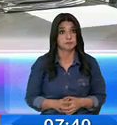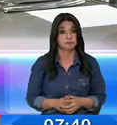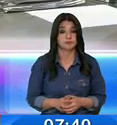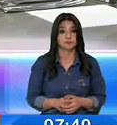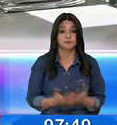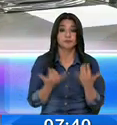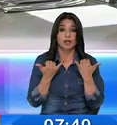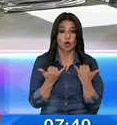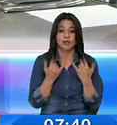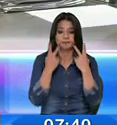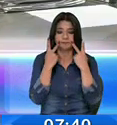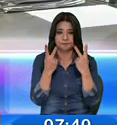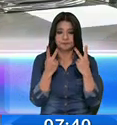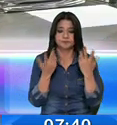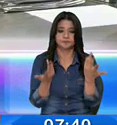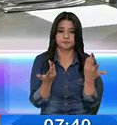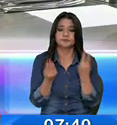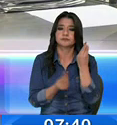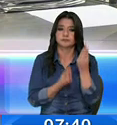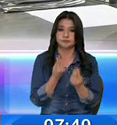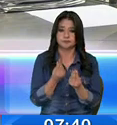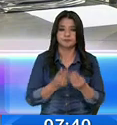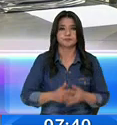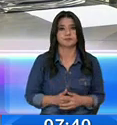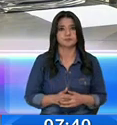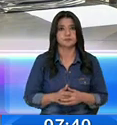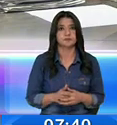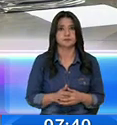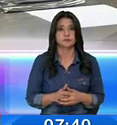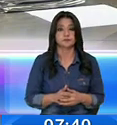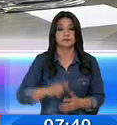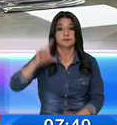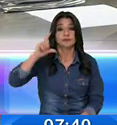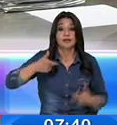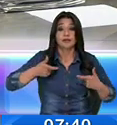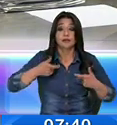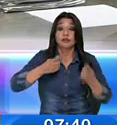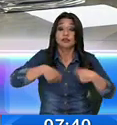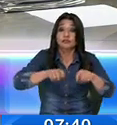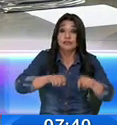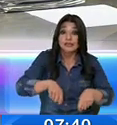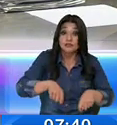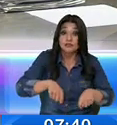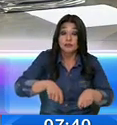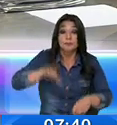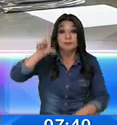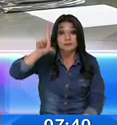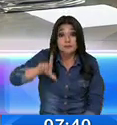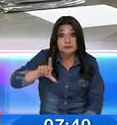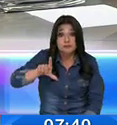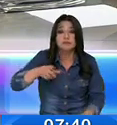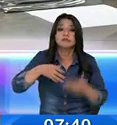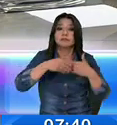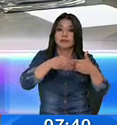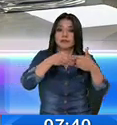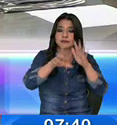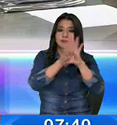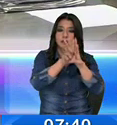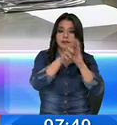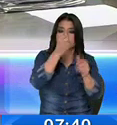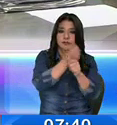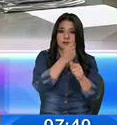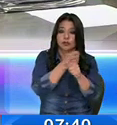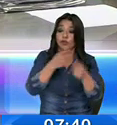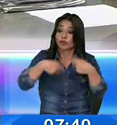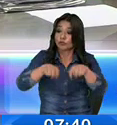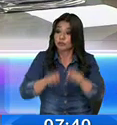nosotros miramos que para abaratar los costos de contratación hay que flexibilizar la legislación laboral y en vez de contratar